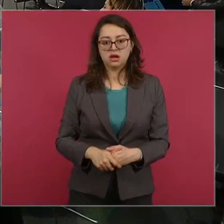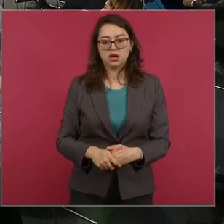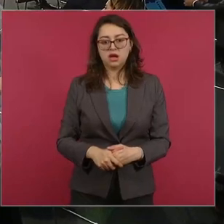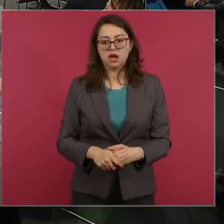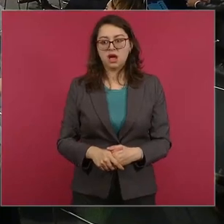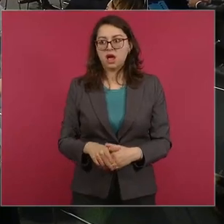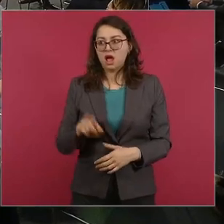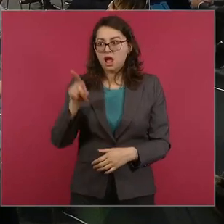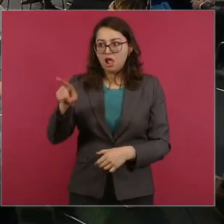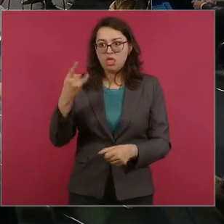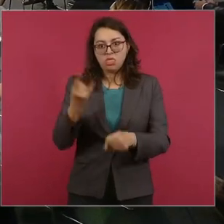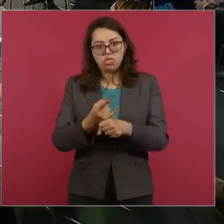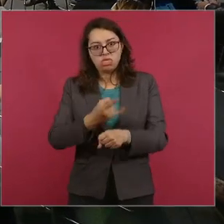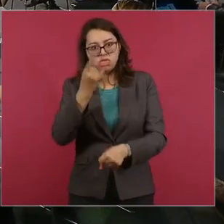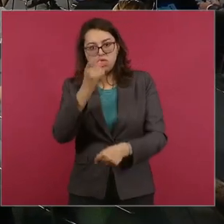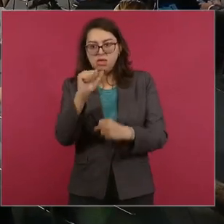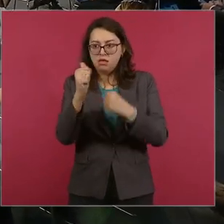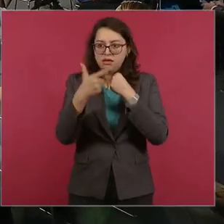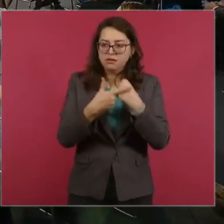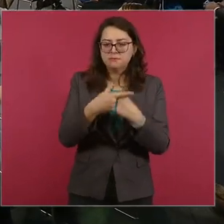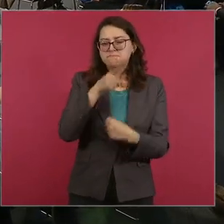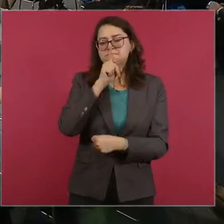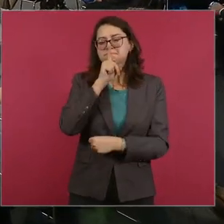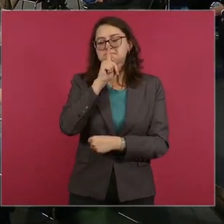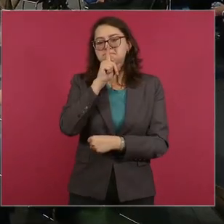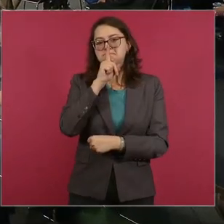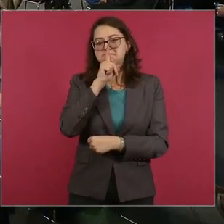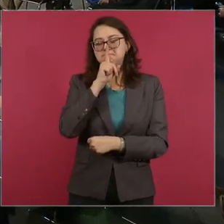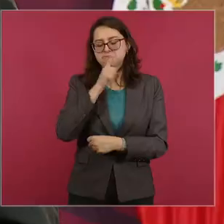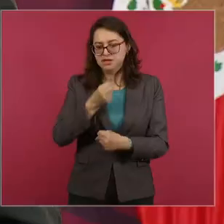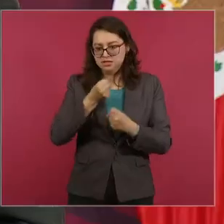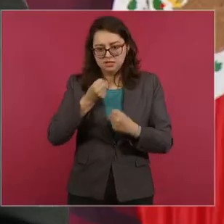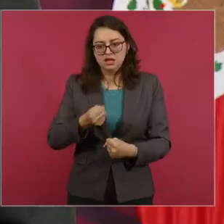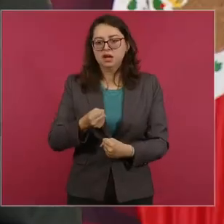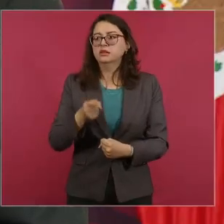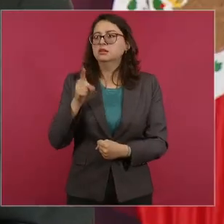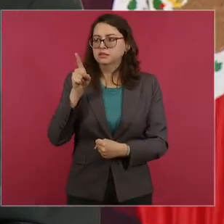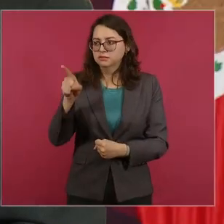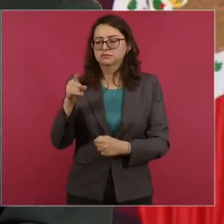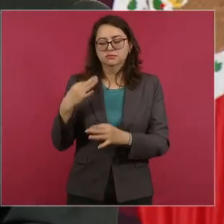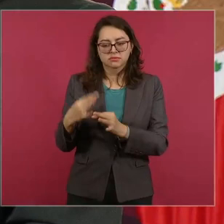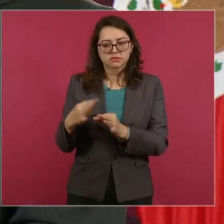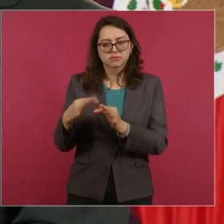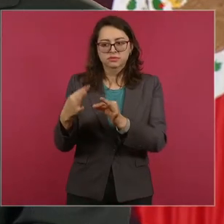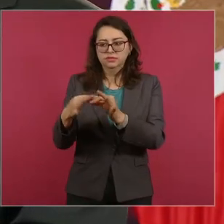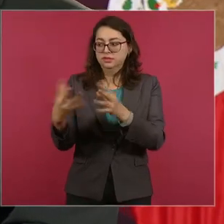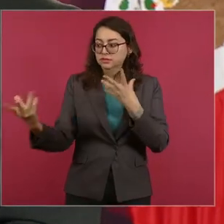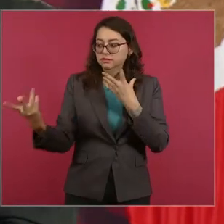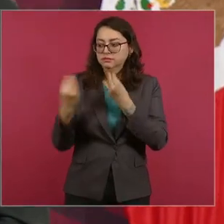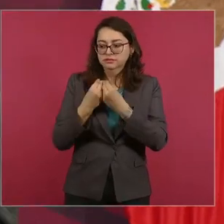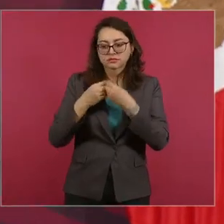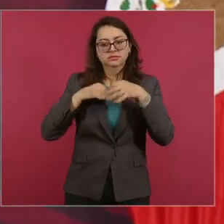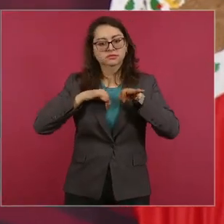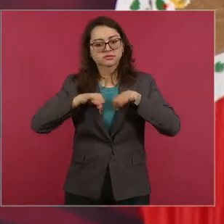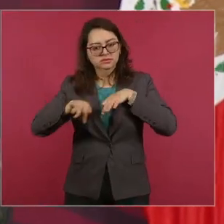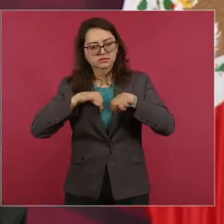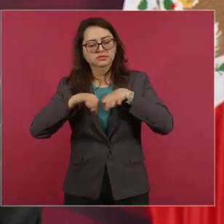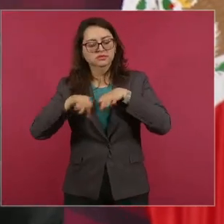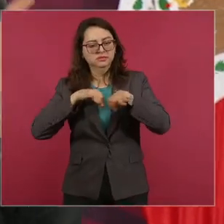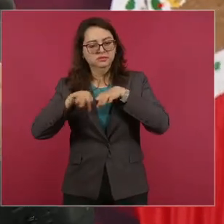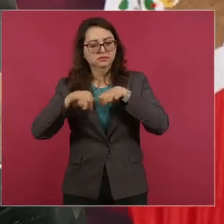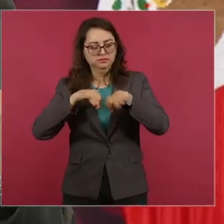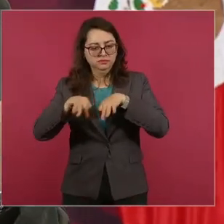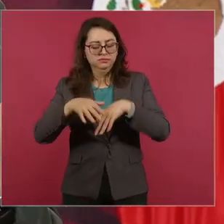defraudar al pueblo estamos trabajando juntos por ejemplo